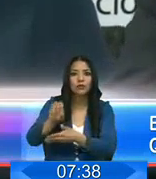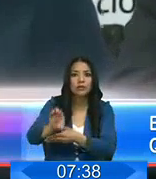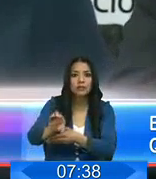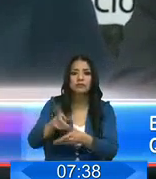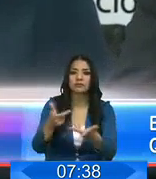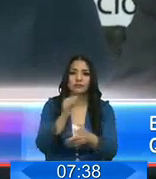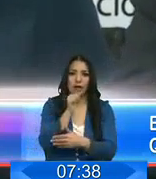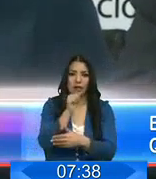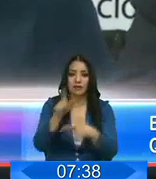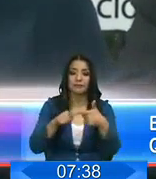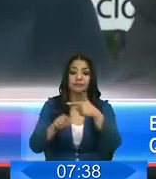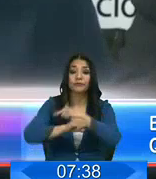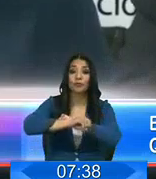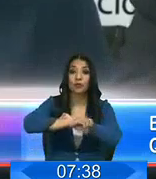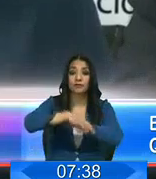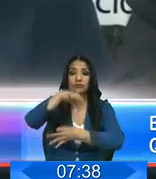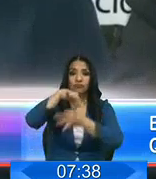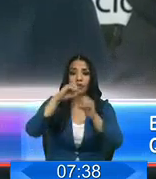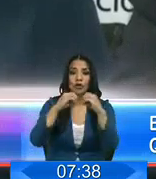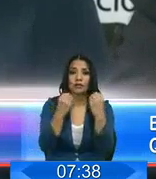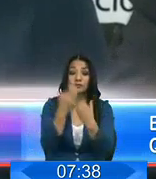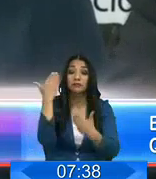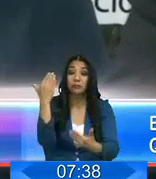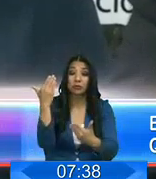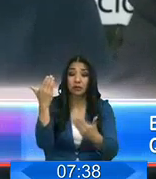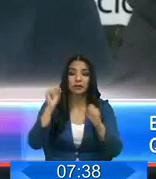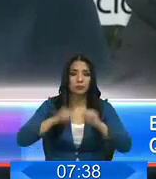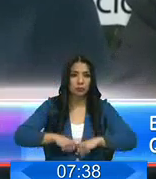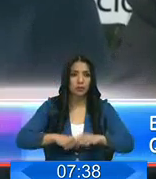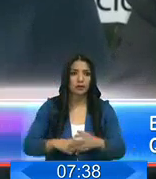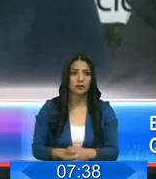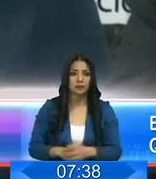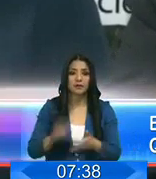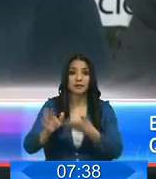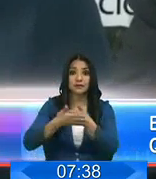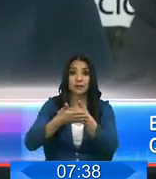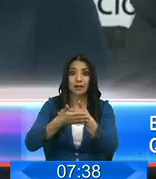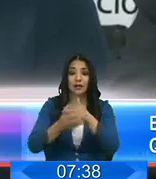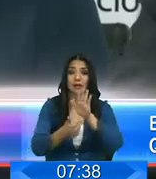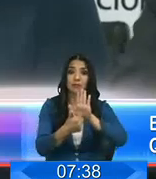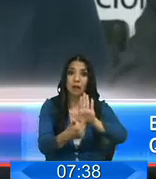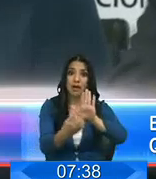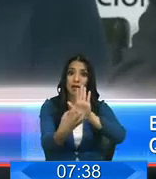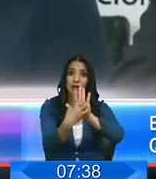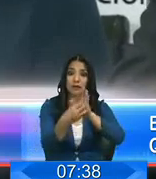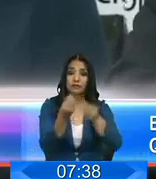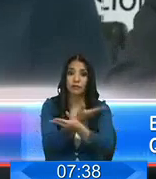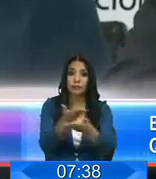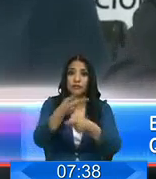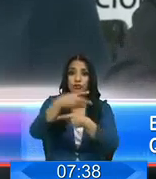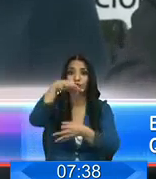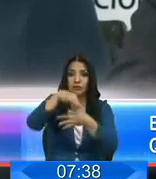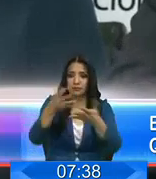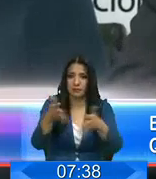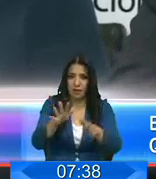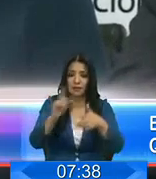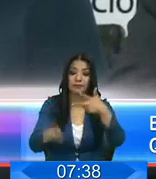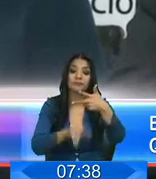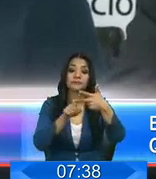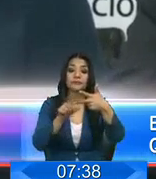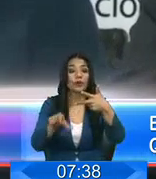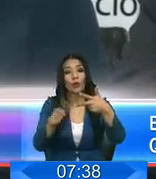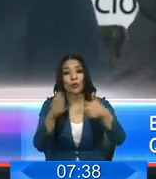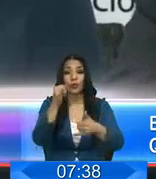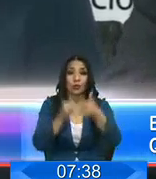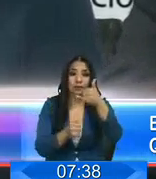autorización. Publicidad electoral de organizaciones políticas sin cierre o imagen informativa del CNE. Y la